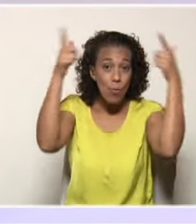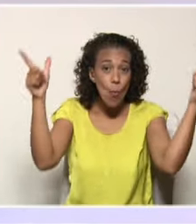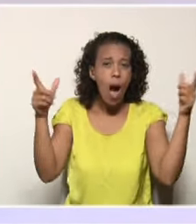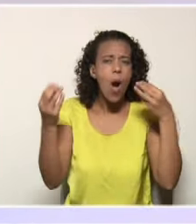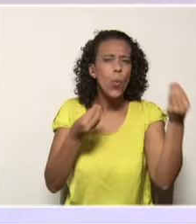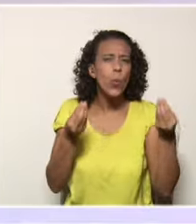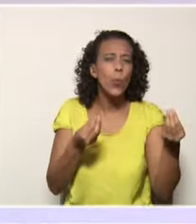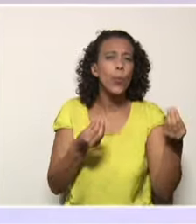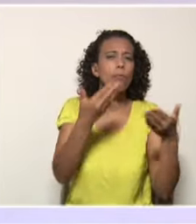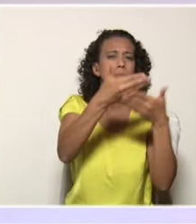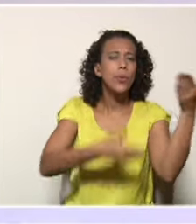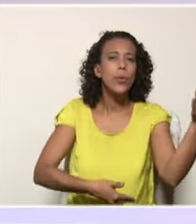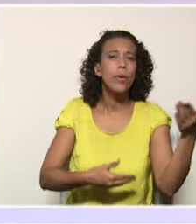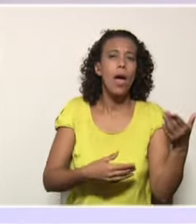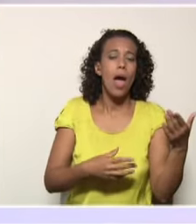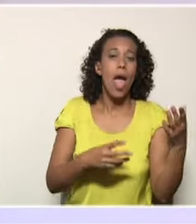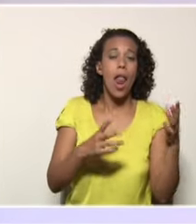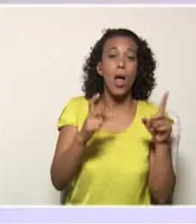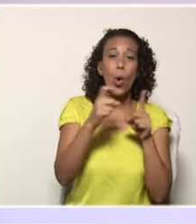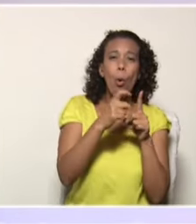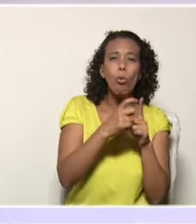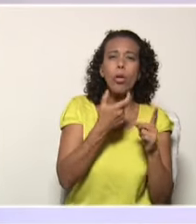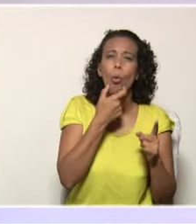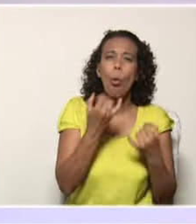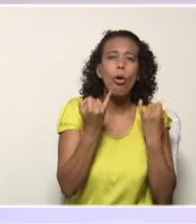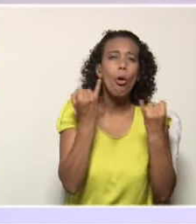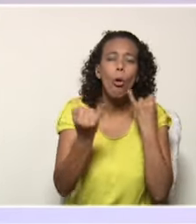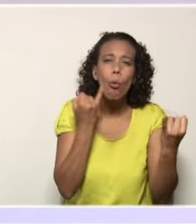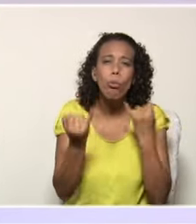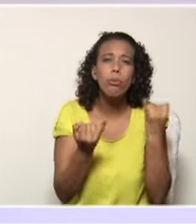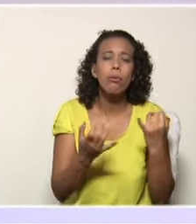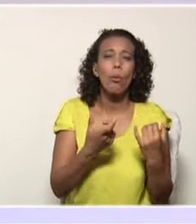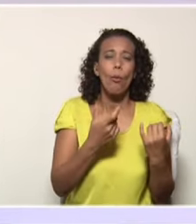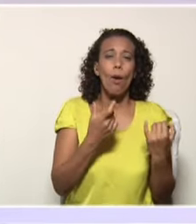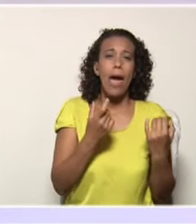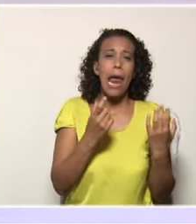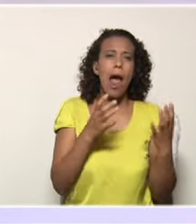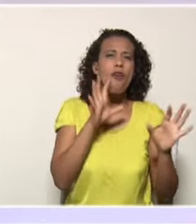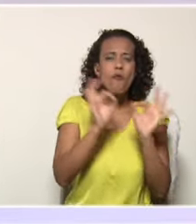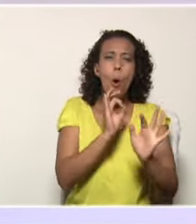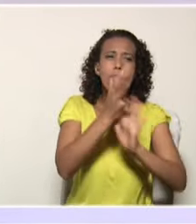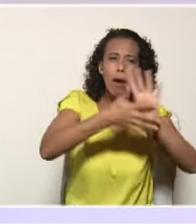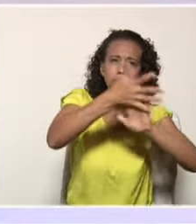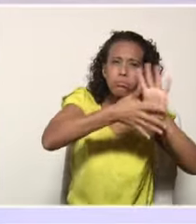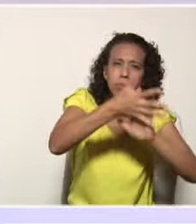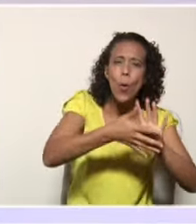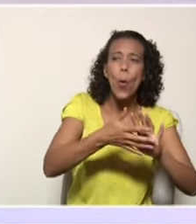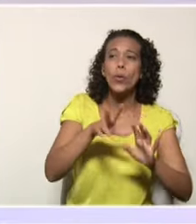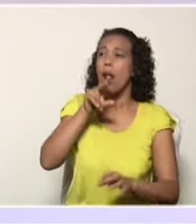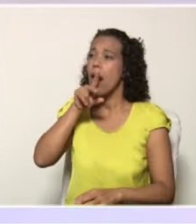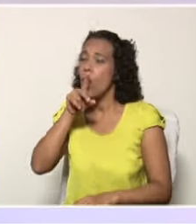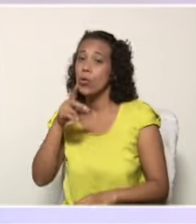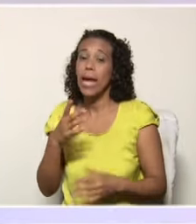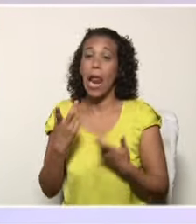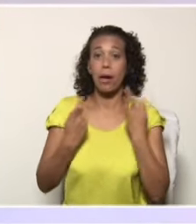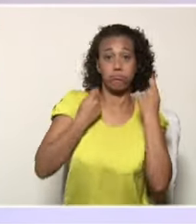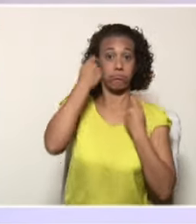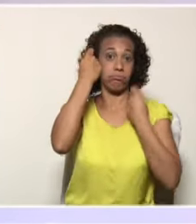como lo son el código, el canal, etcétera, ¿verdad? También tomemos en consideración que el gesto,